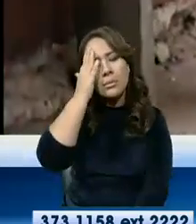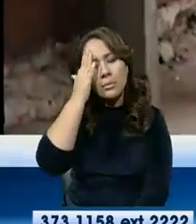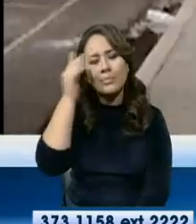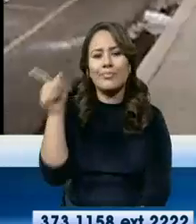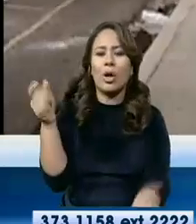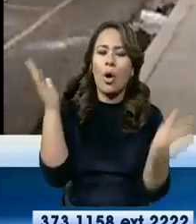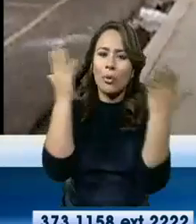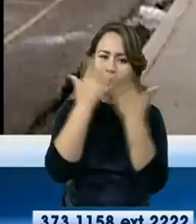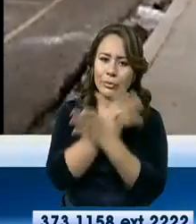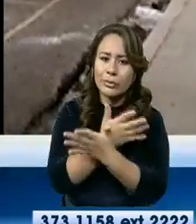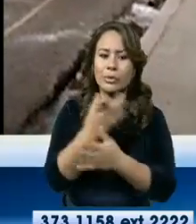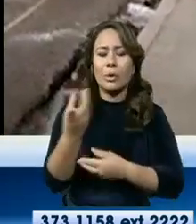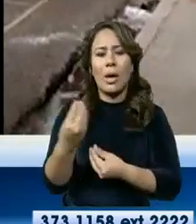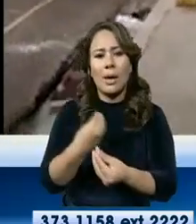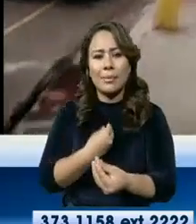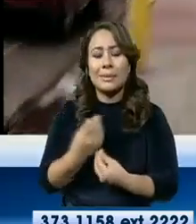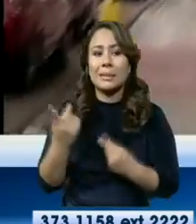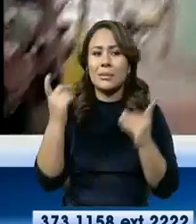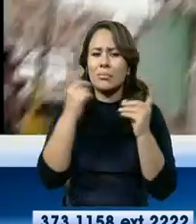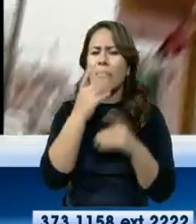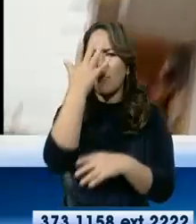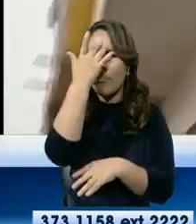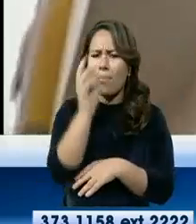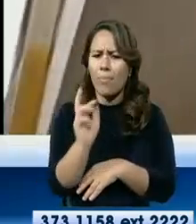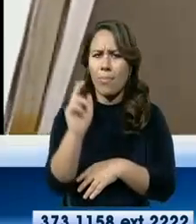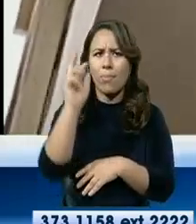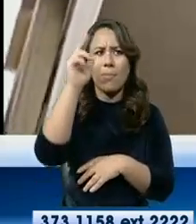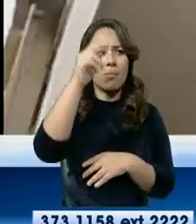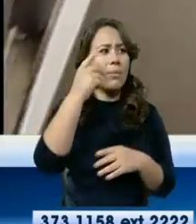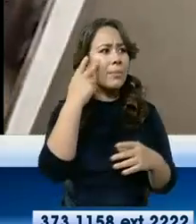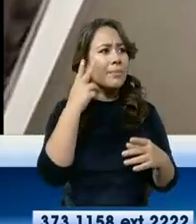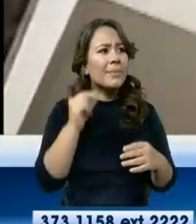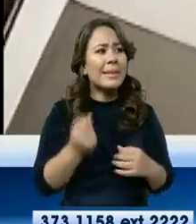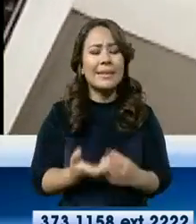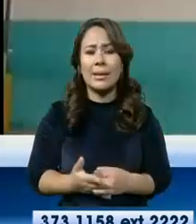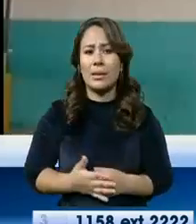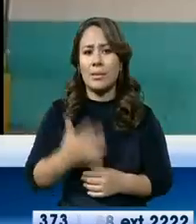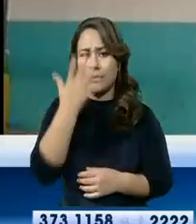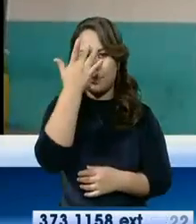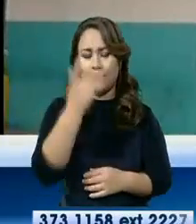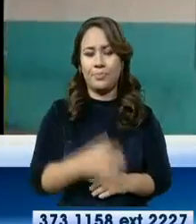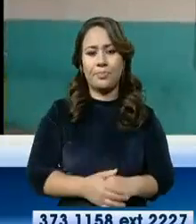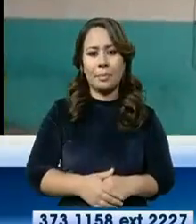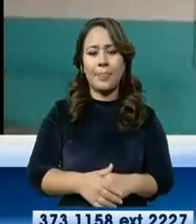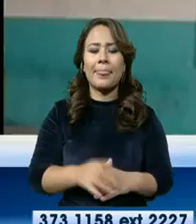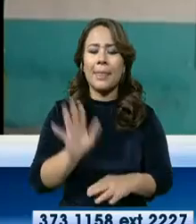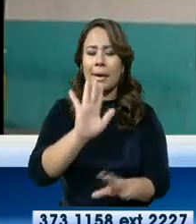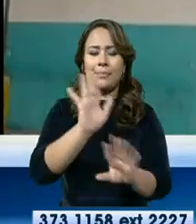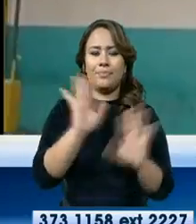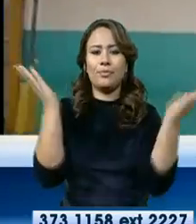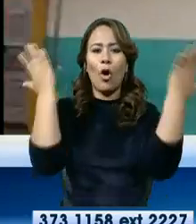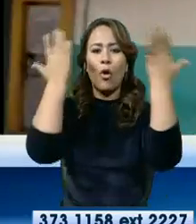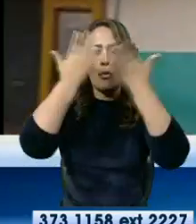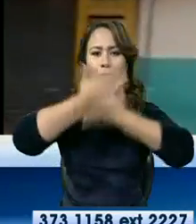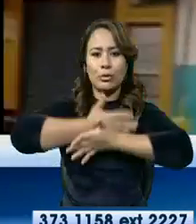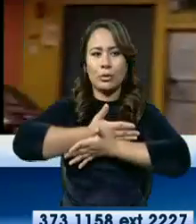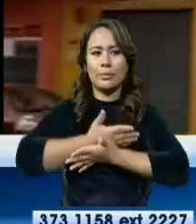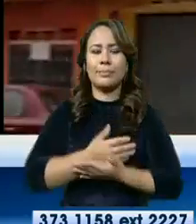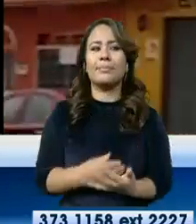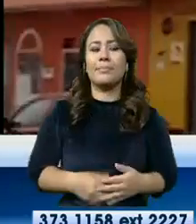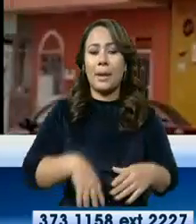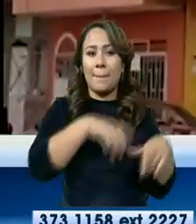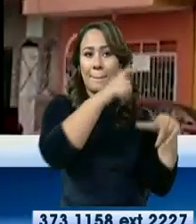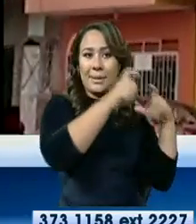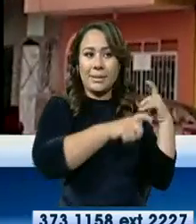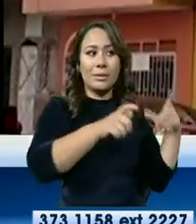educativa. Pero ¿qué situación lo habría llevado a trepar las paredes de la escuela? Al parecer un malentendido, ¿no? Se alarmaron los vecinos